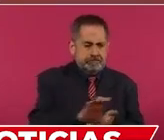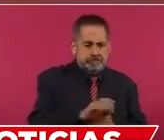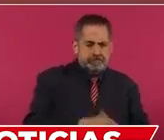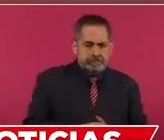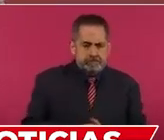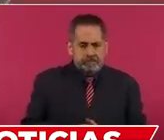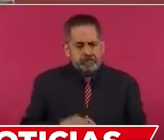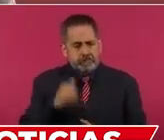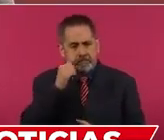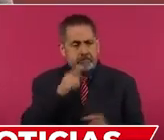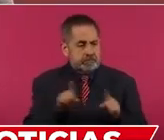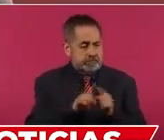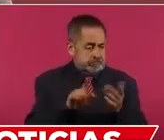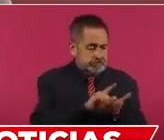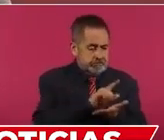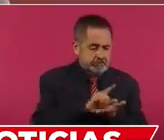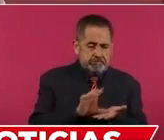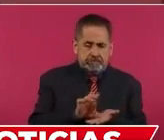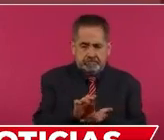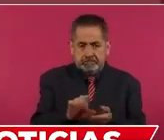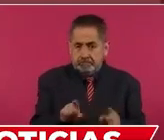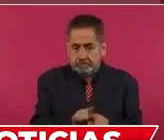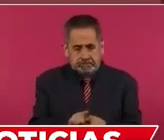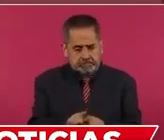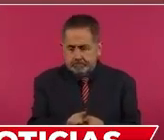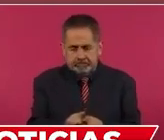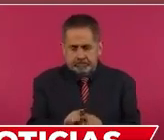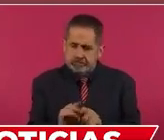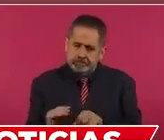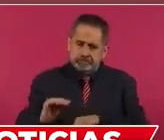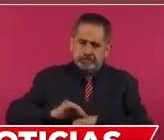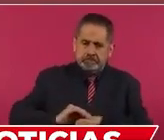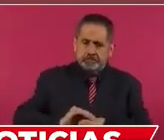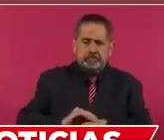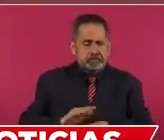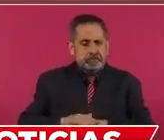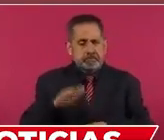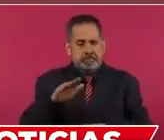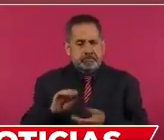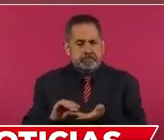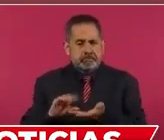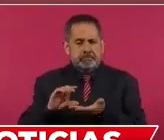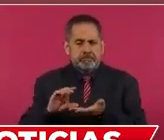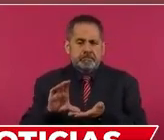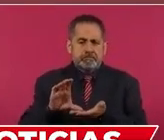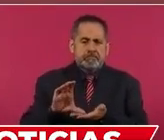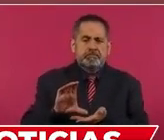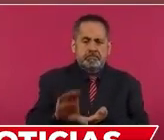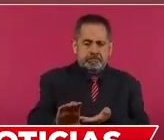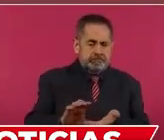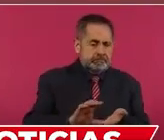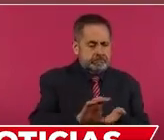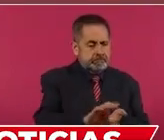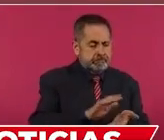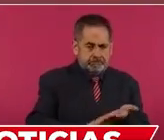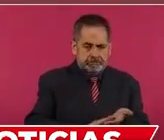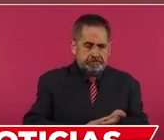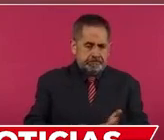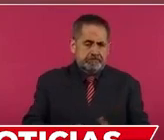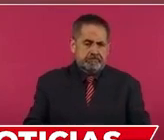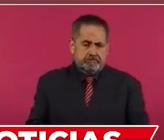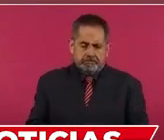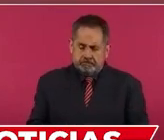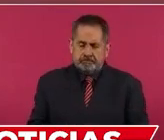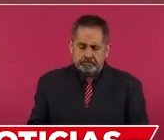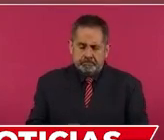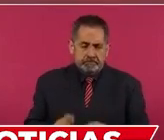México. Entre otros datos importantes, el presidente de México ha dado por muertos a los 10 mineros atrapados en un pozo de carbón del municipio de Sabinas